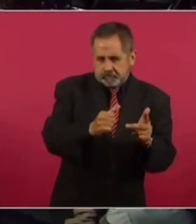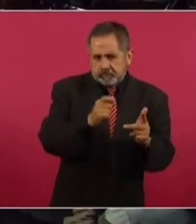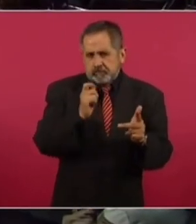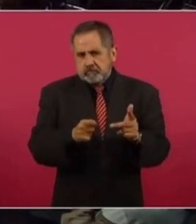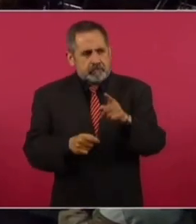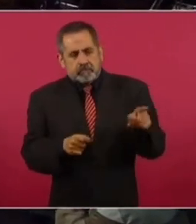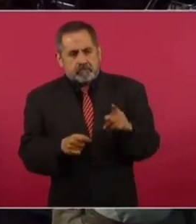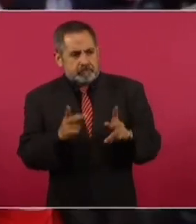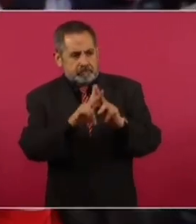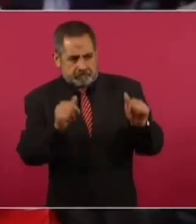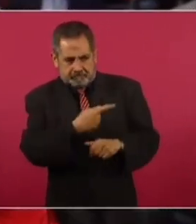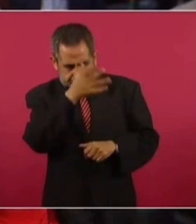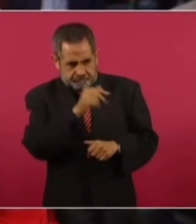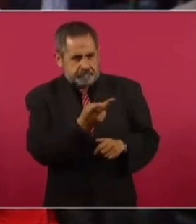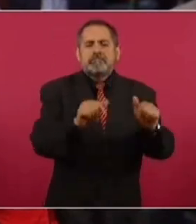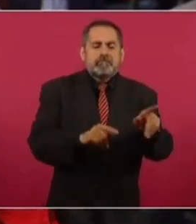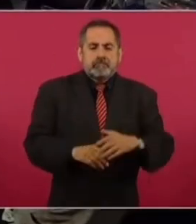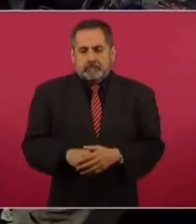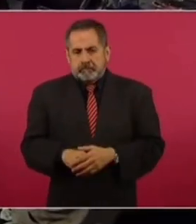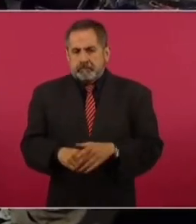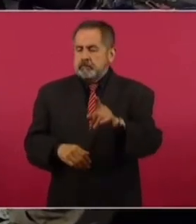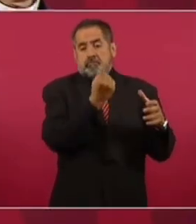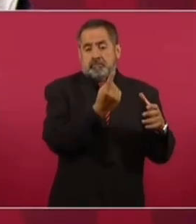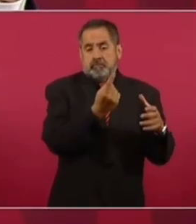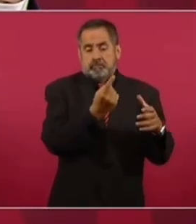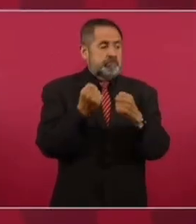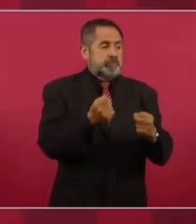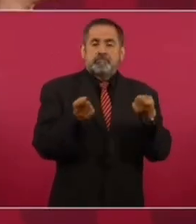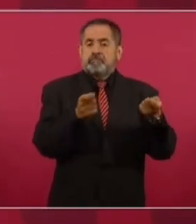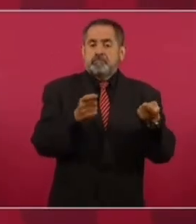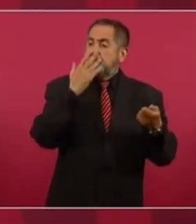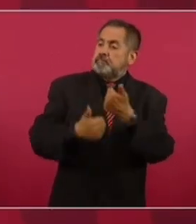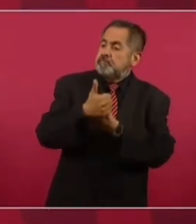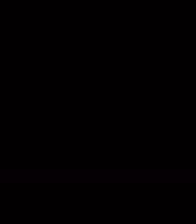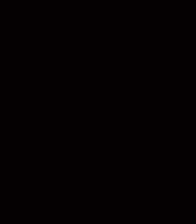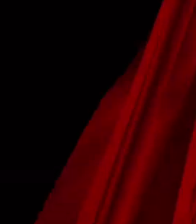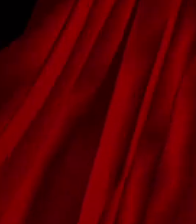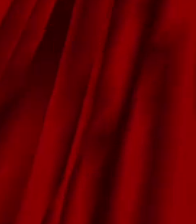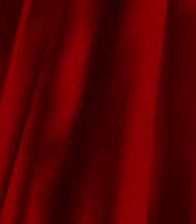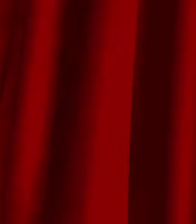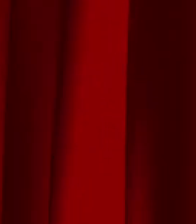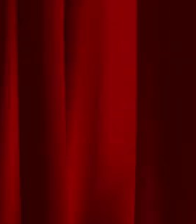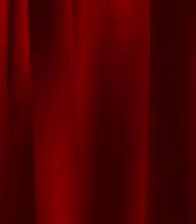de homicidios, estamos hablando de una paz pactada entre los grupos delincuenciales. Predominio de un grupo que no tiene competencia con otros.